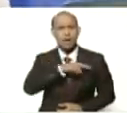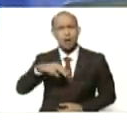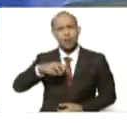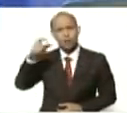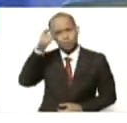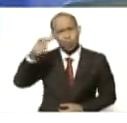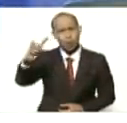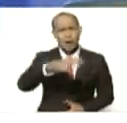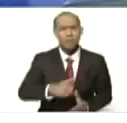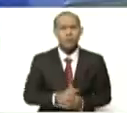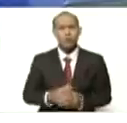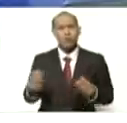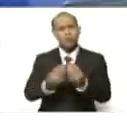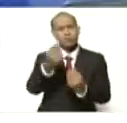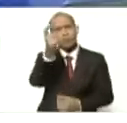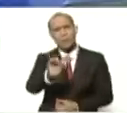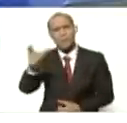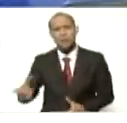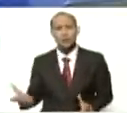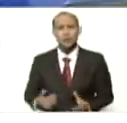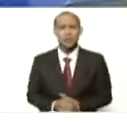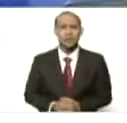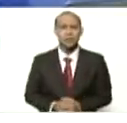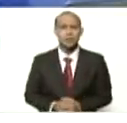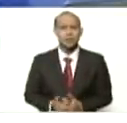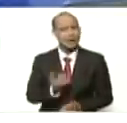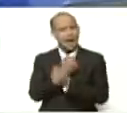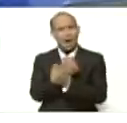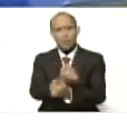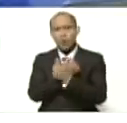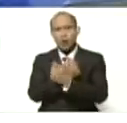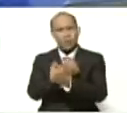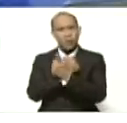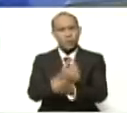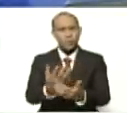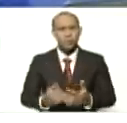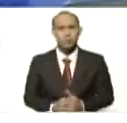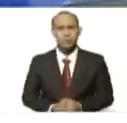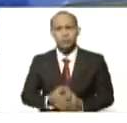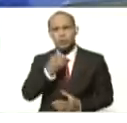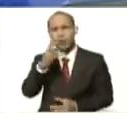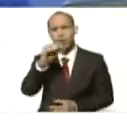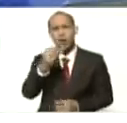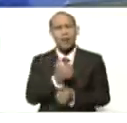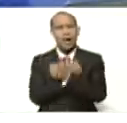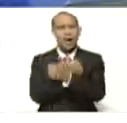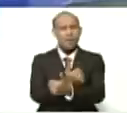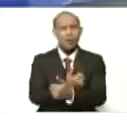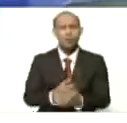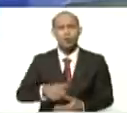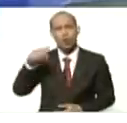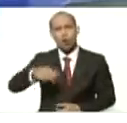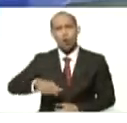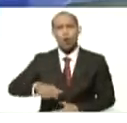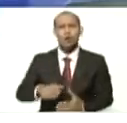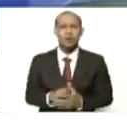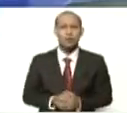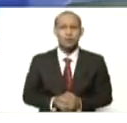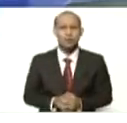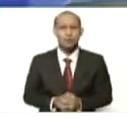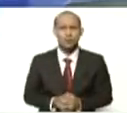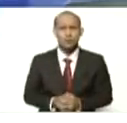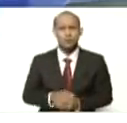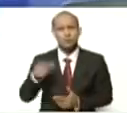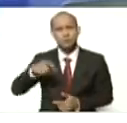por la gente por la gente amor amor amor bueno hablando de amor hoy precisamente se